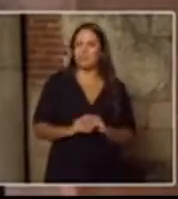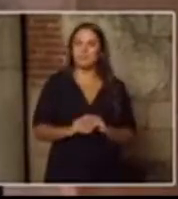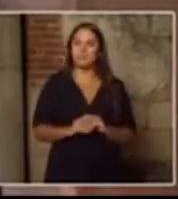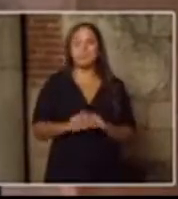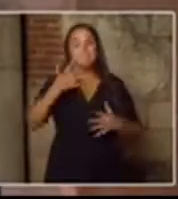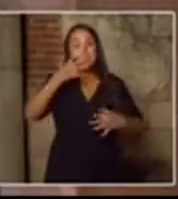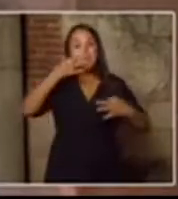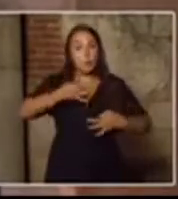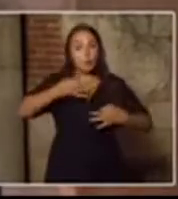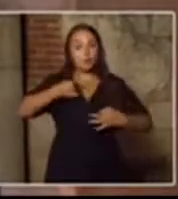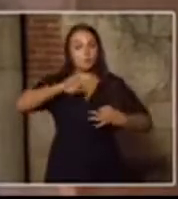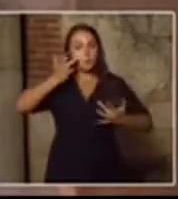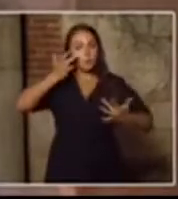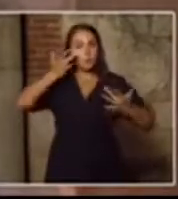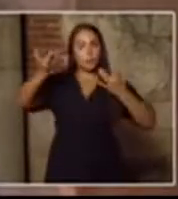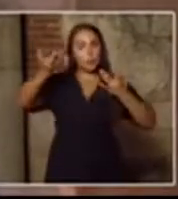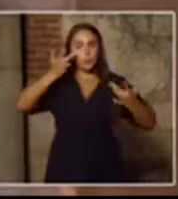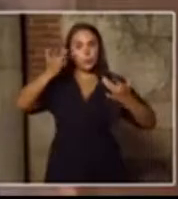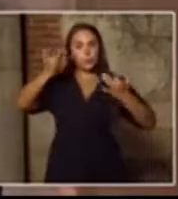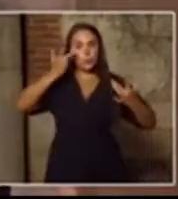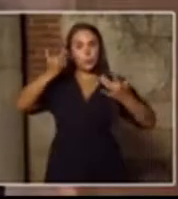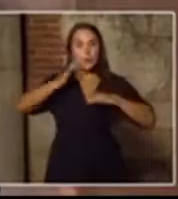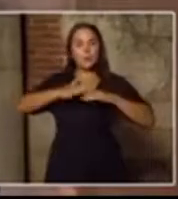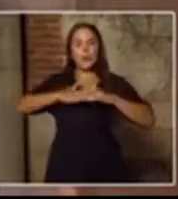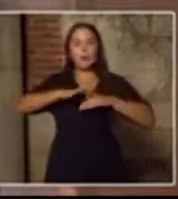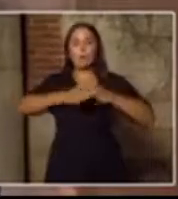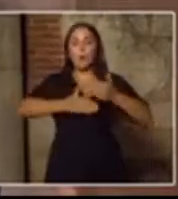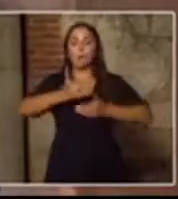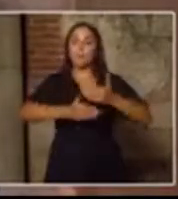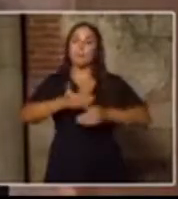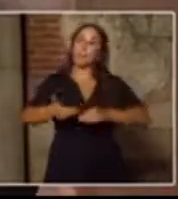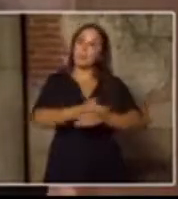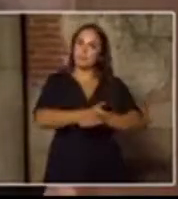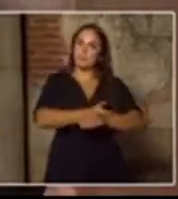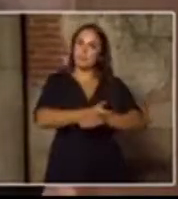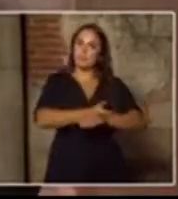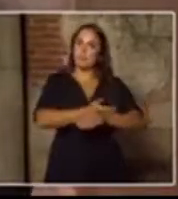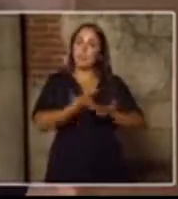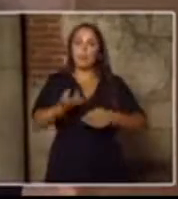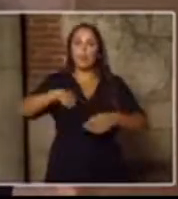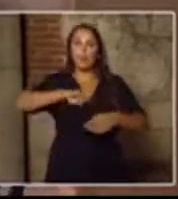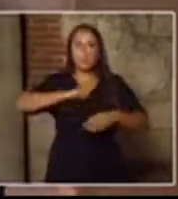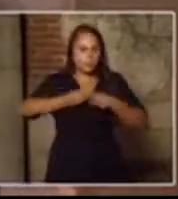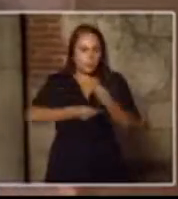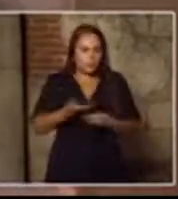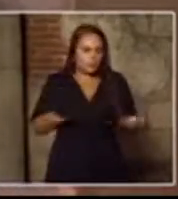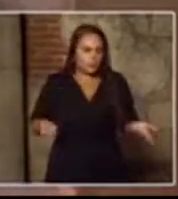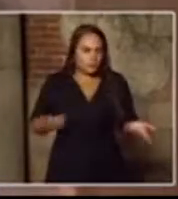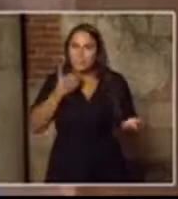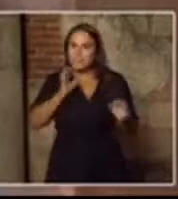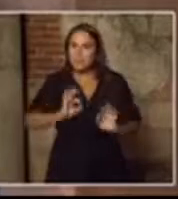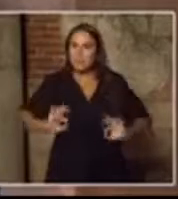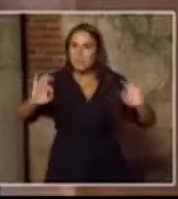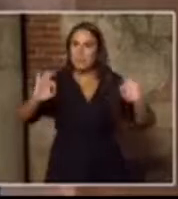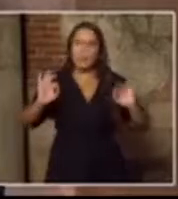probablemente esa es la distinción de los procesos anteriores. No hemos hecho algo